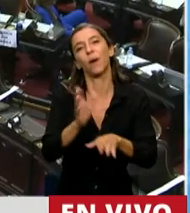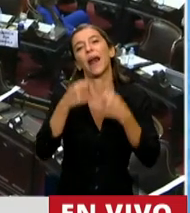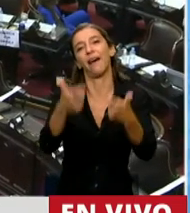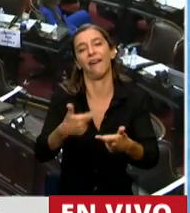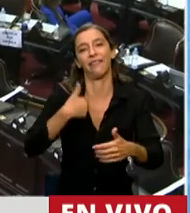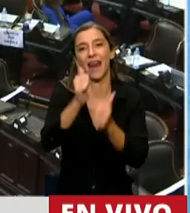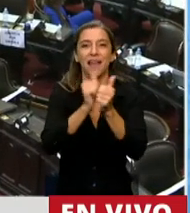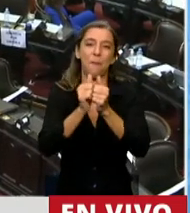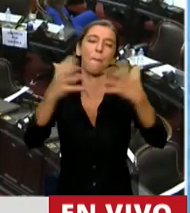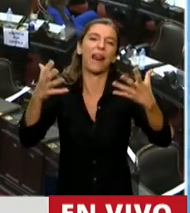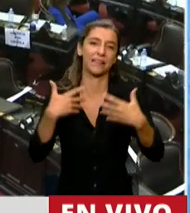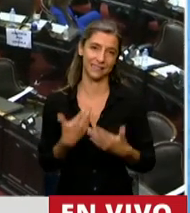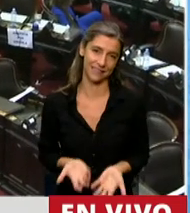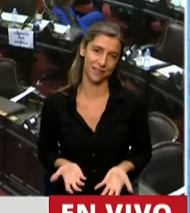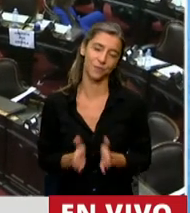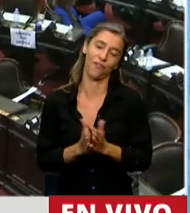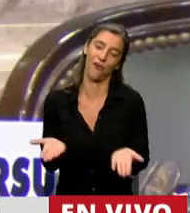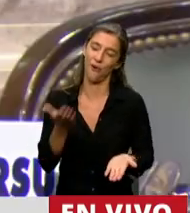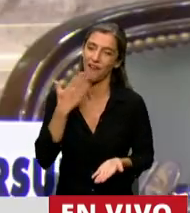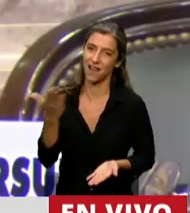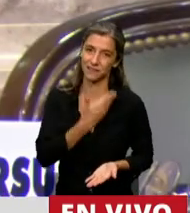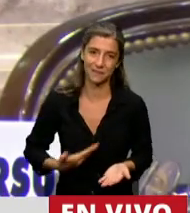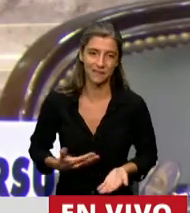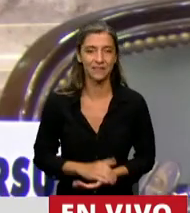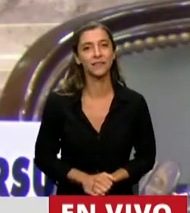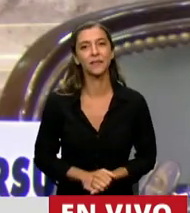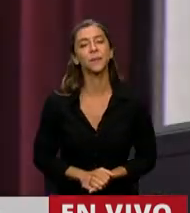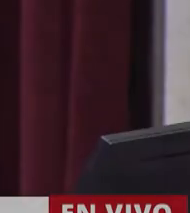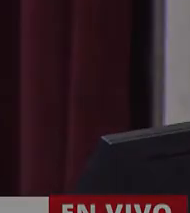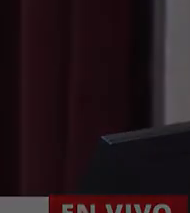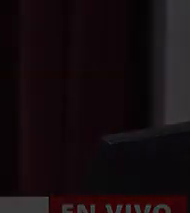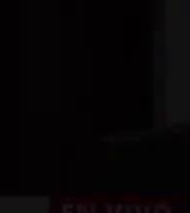construcción. Gracias, señor presidente. Muchas gracias, diputado Giordano.